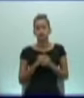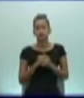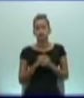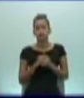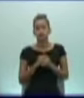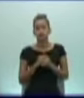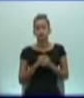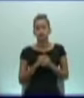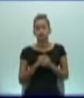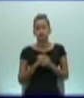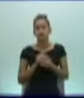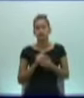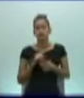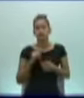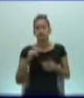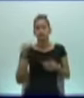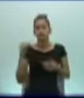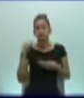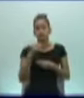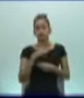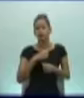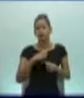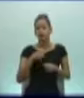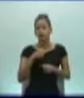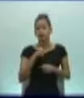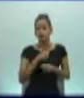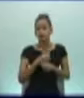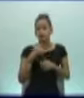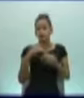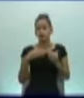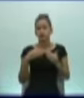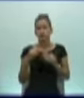planteamos el problema como una fracción